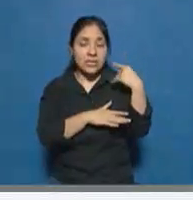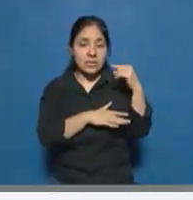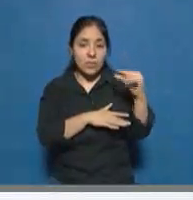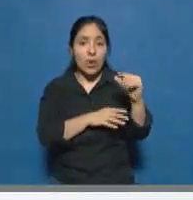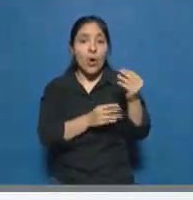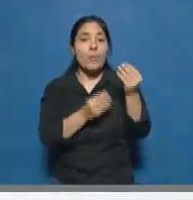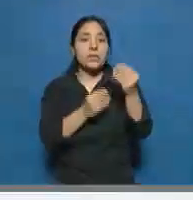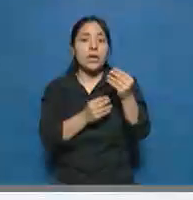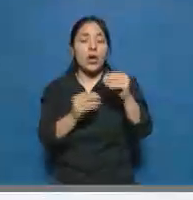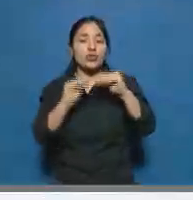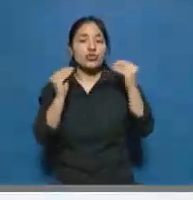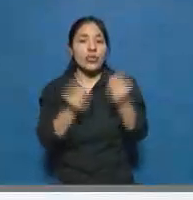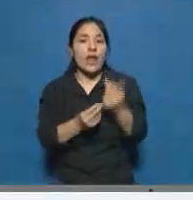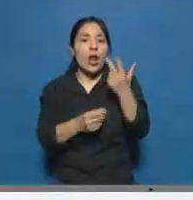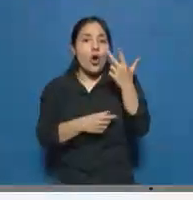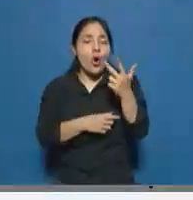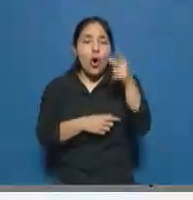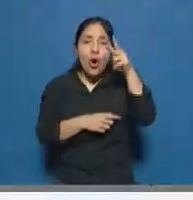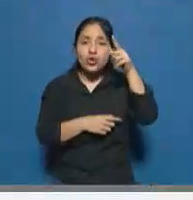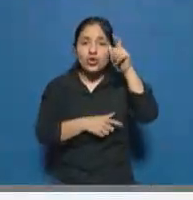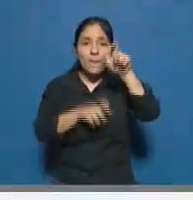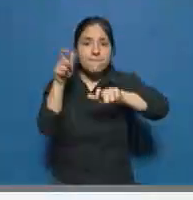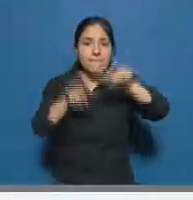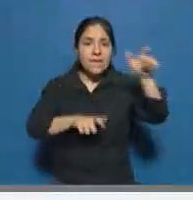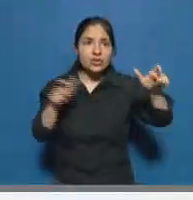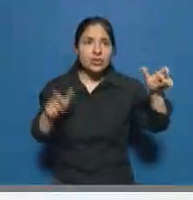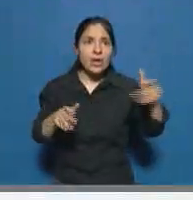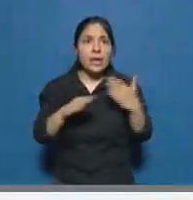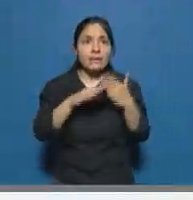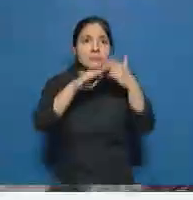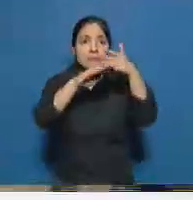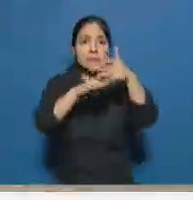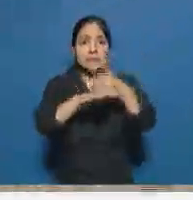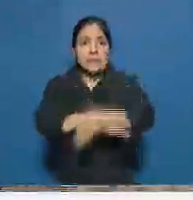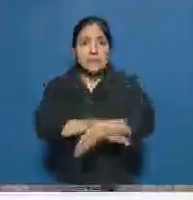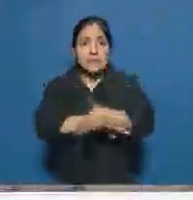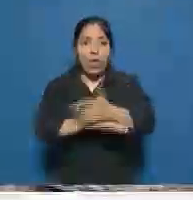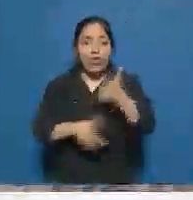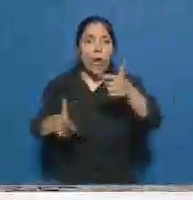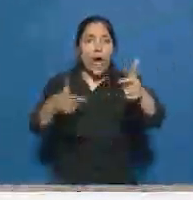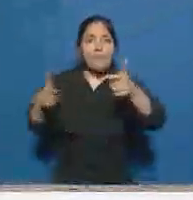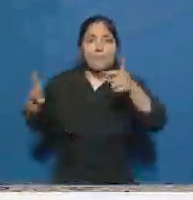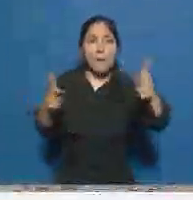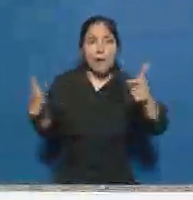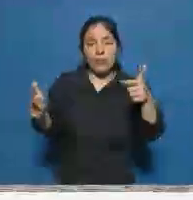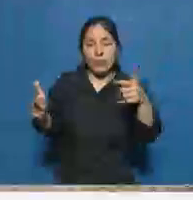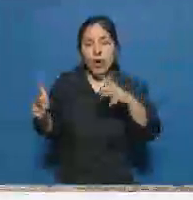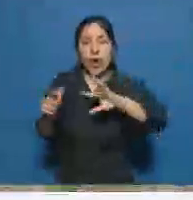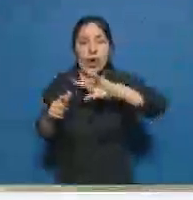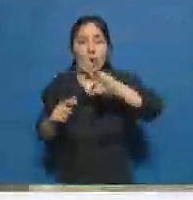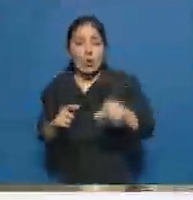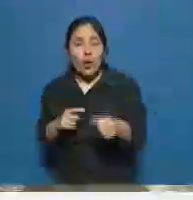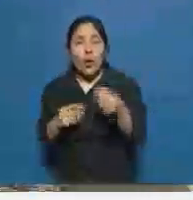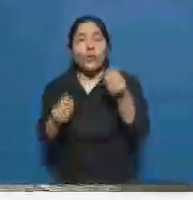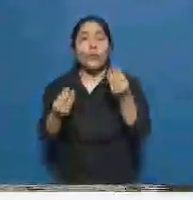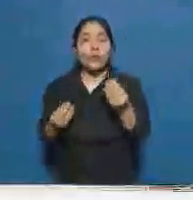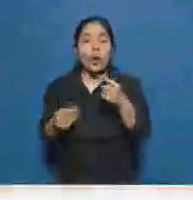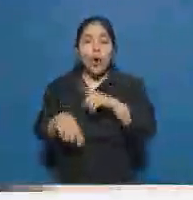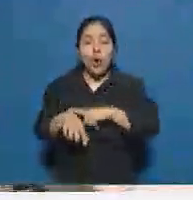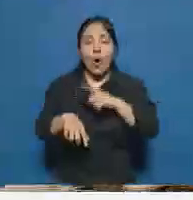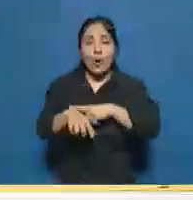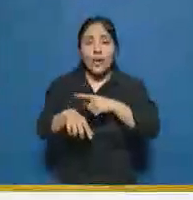por 8 sujetos que ingresaron a este lugar armados. El robo se produjo cerca de